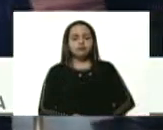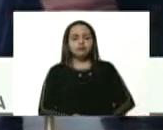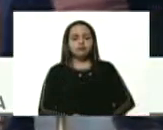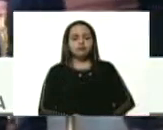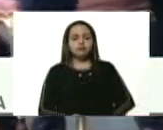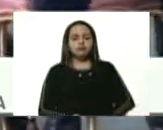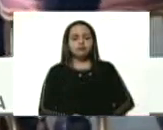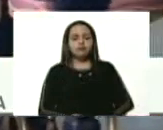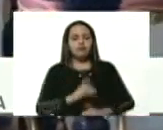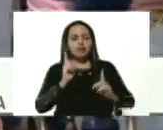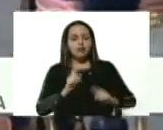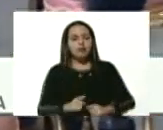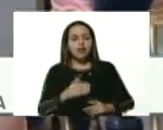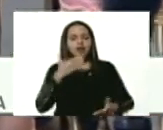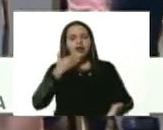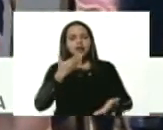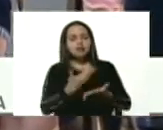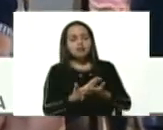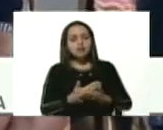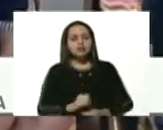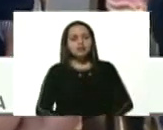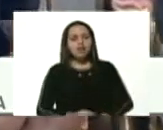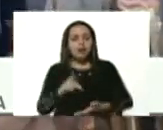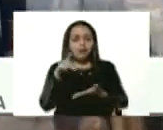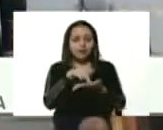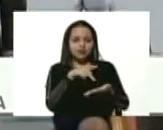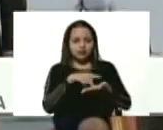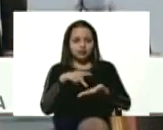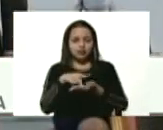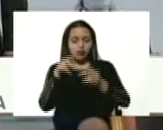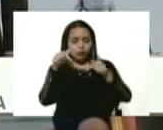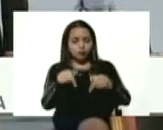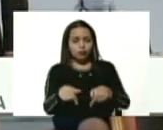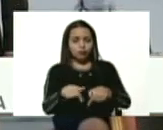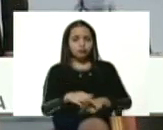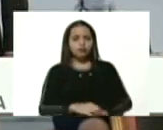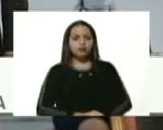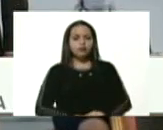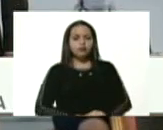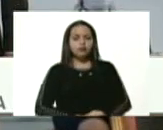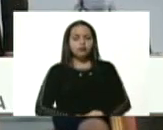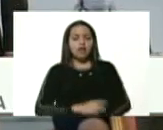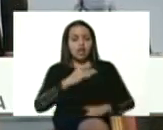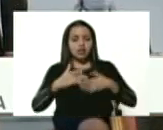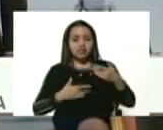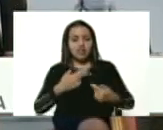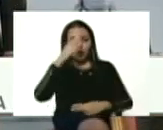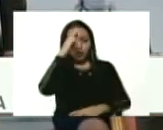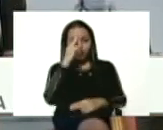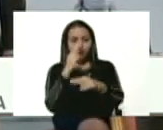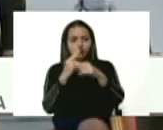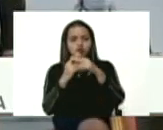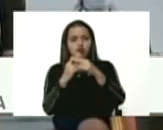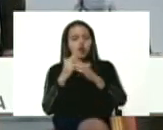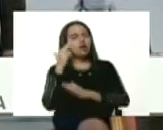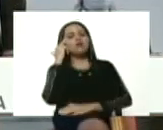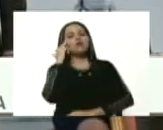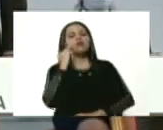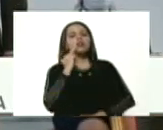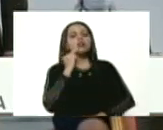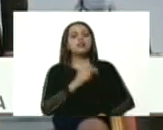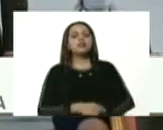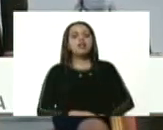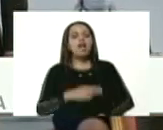Quiero agradecer la presencia en este acto homenaje a Bolívar, al